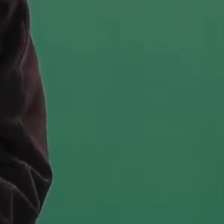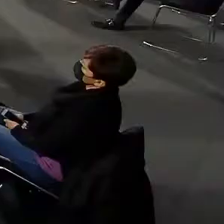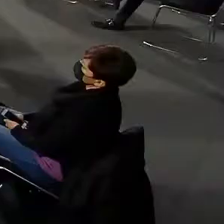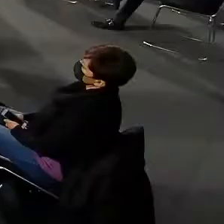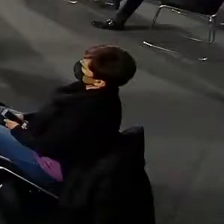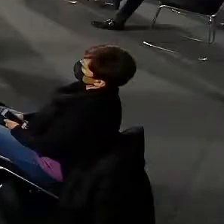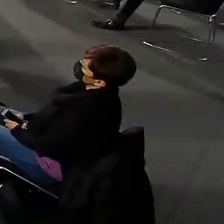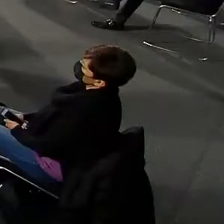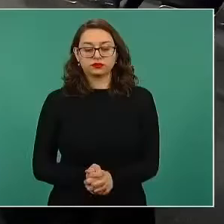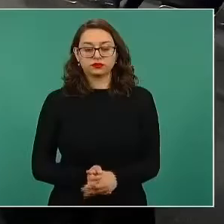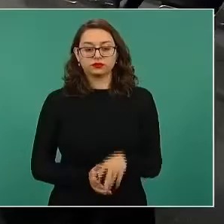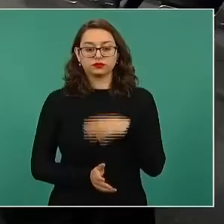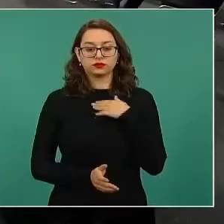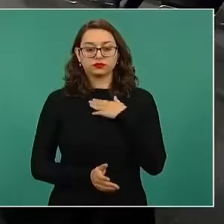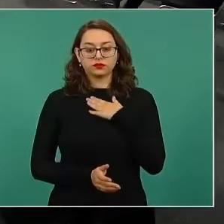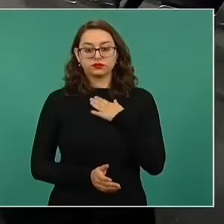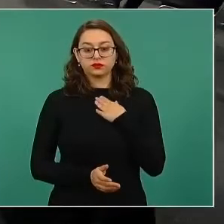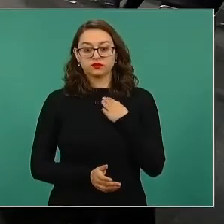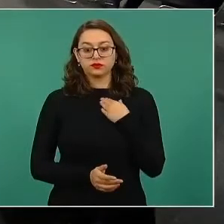pero los de arriba